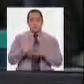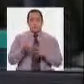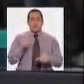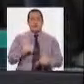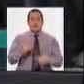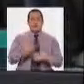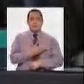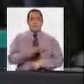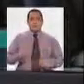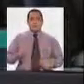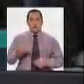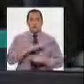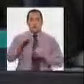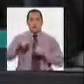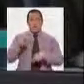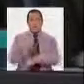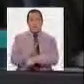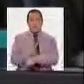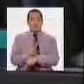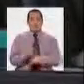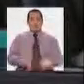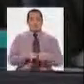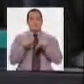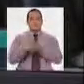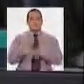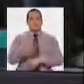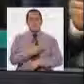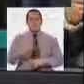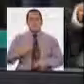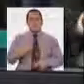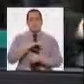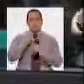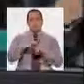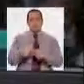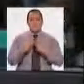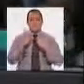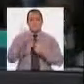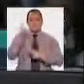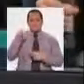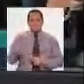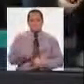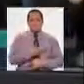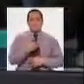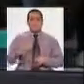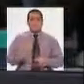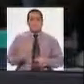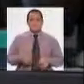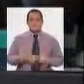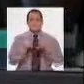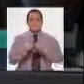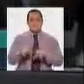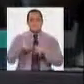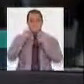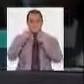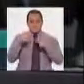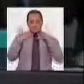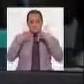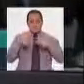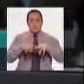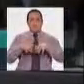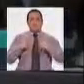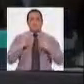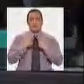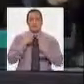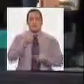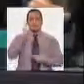Antauro, el presidente de la República ha actuado como un auténtico jefe de Estado, respetando y acatando